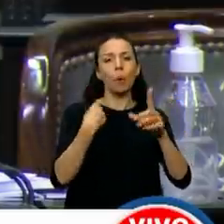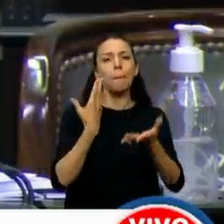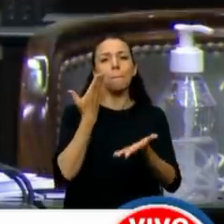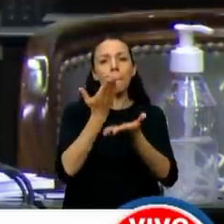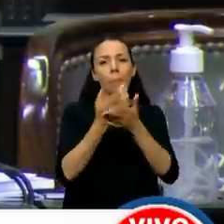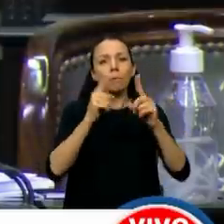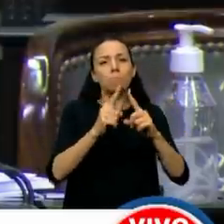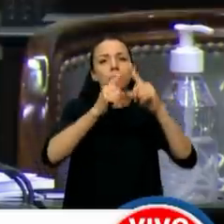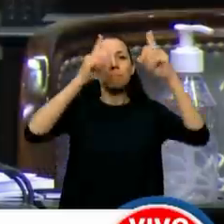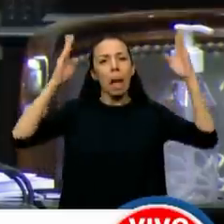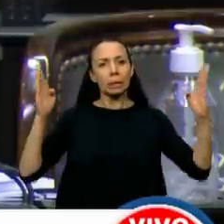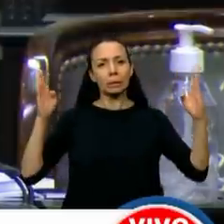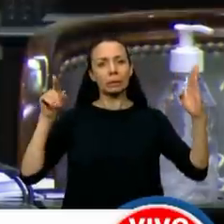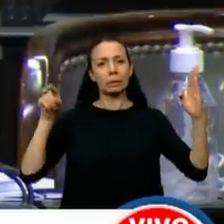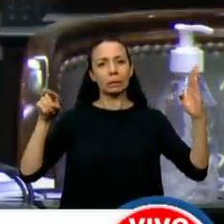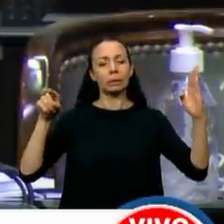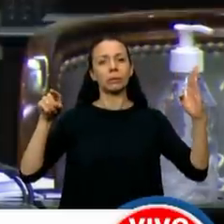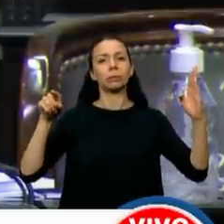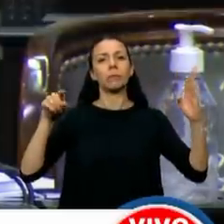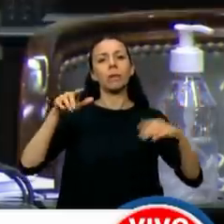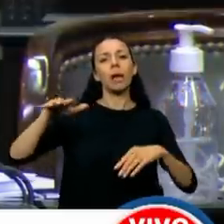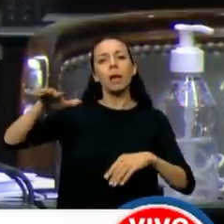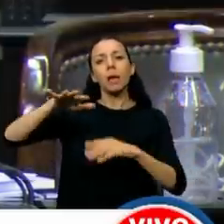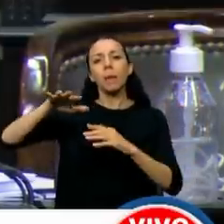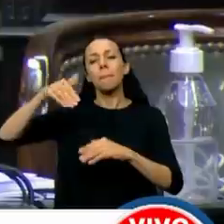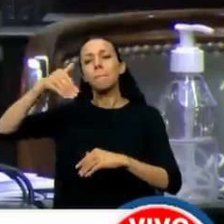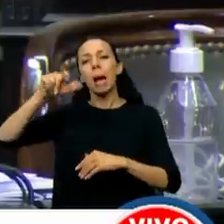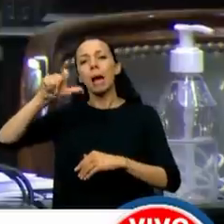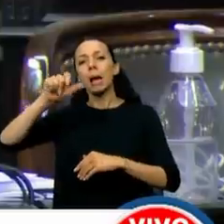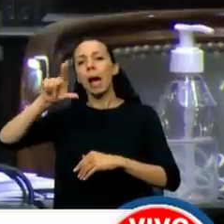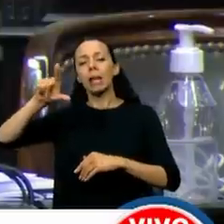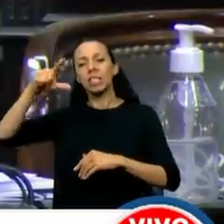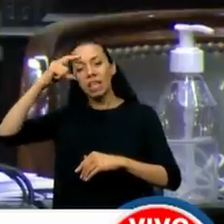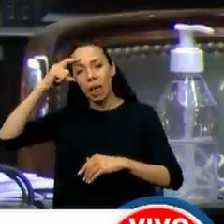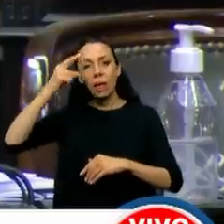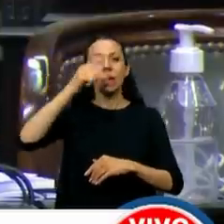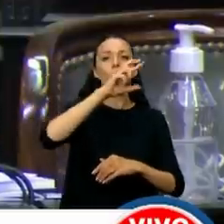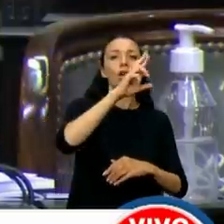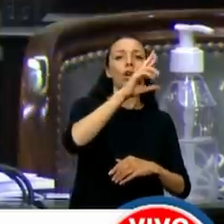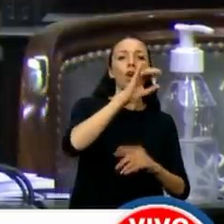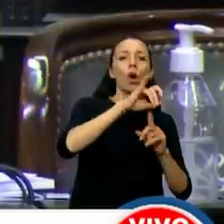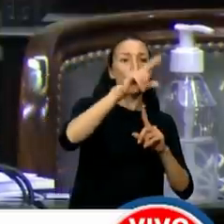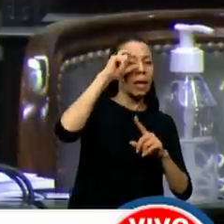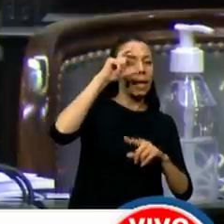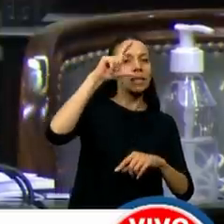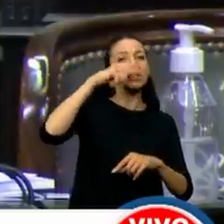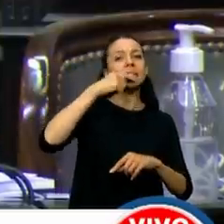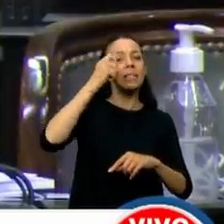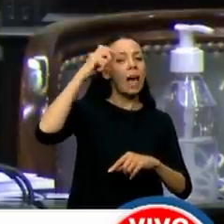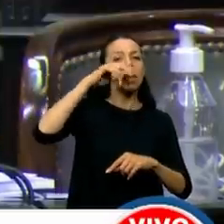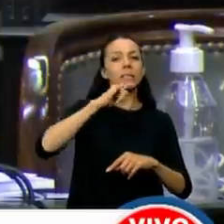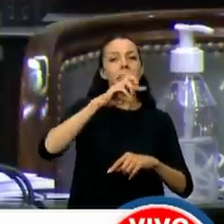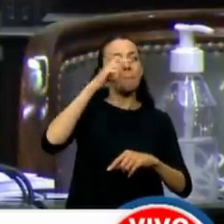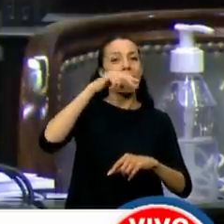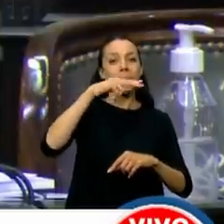prolongación de la autovía desde makallé hasta presidencia roque saenz peña ten en cuenta que es el tramo de la ruta